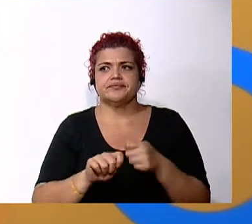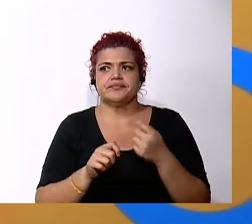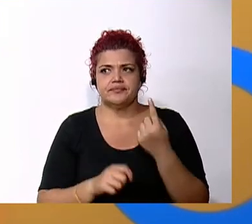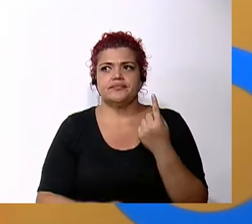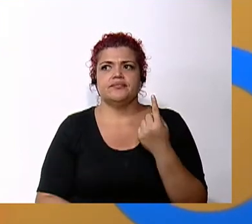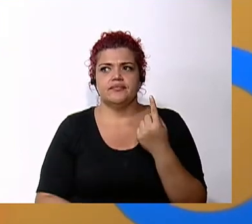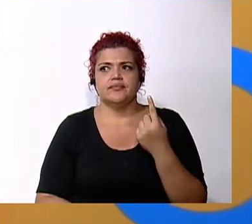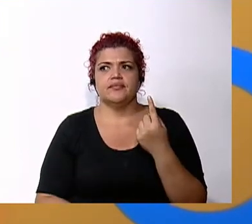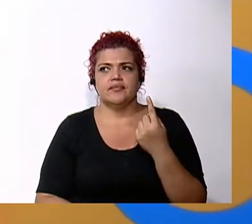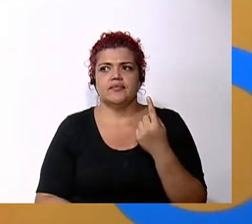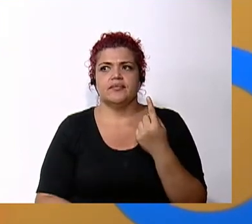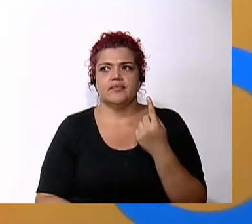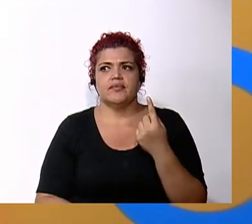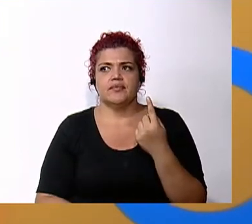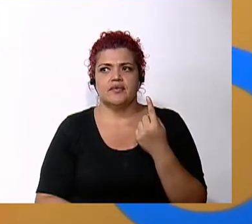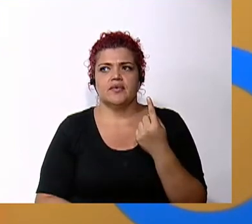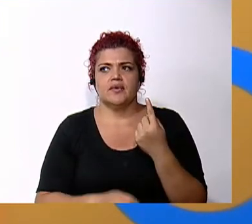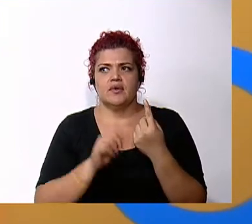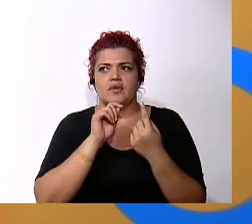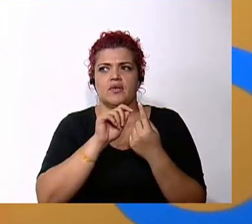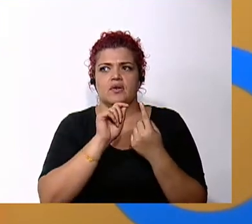candela,